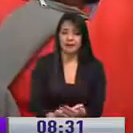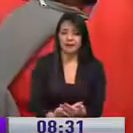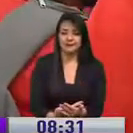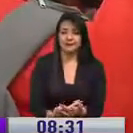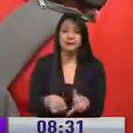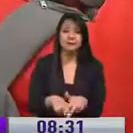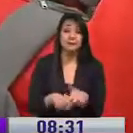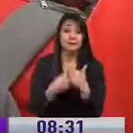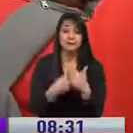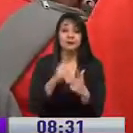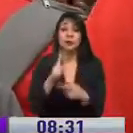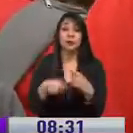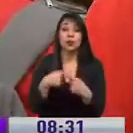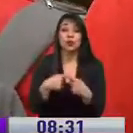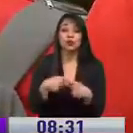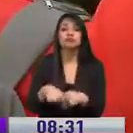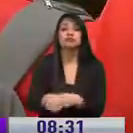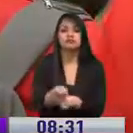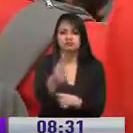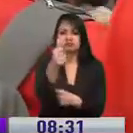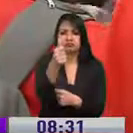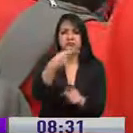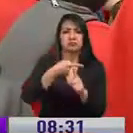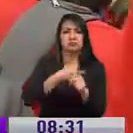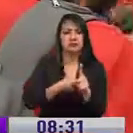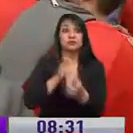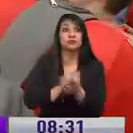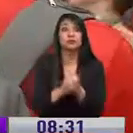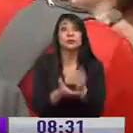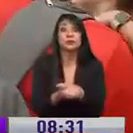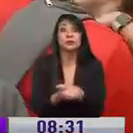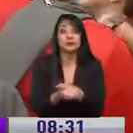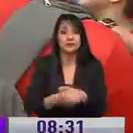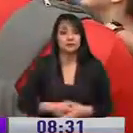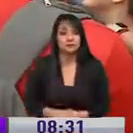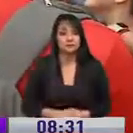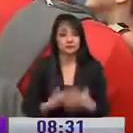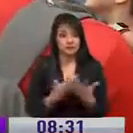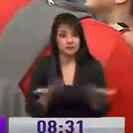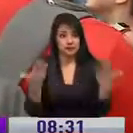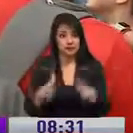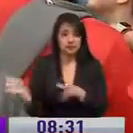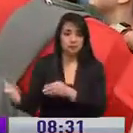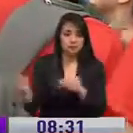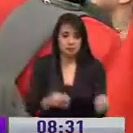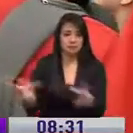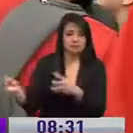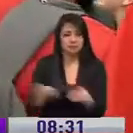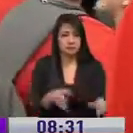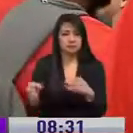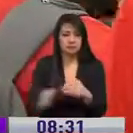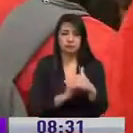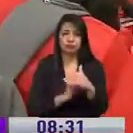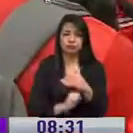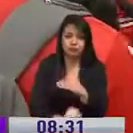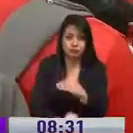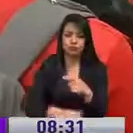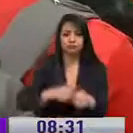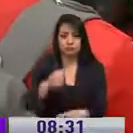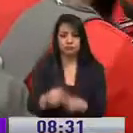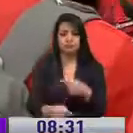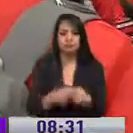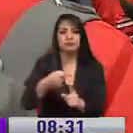iniciales arrancarán dentro de muy poco, en el mes de noviembre. Tenemos que esperar luego que lleguen los demás trenes, que lo harán paulatinamente durante